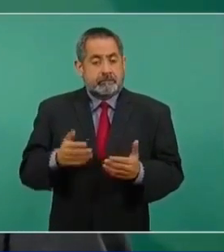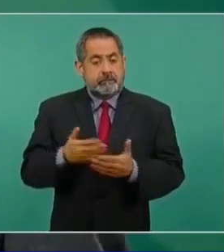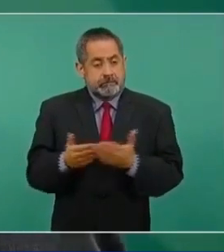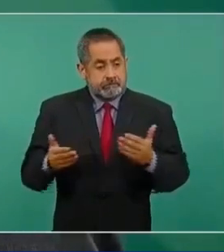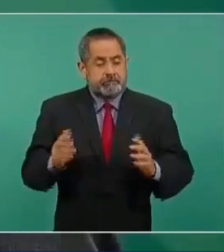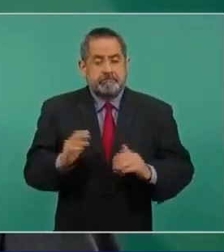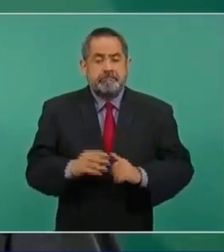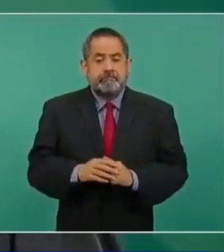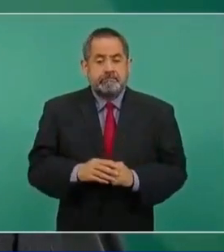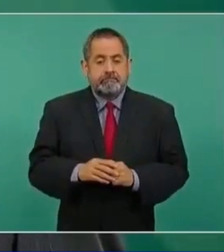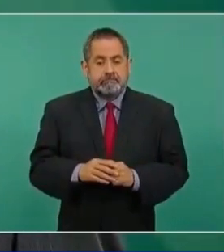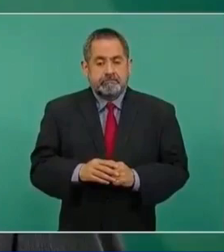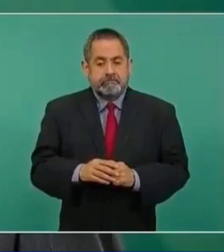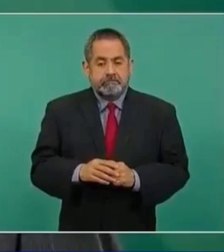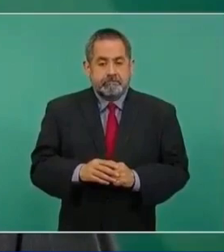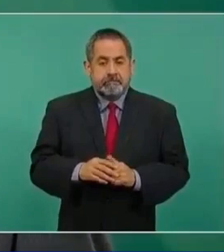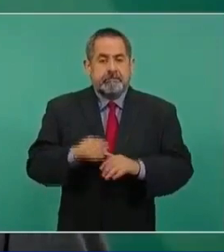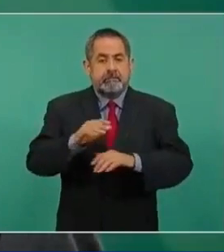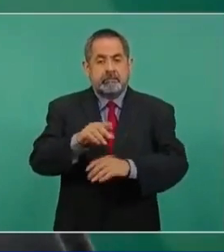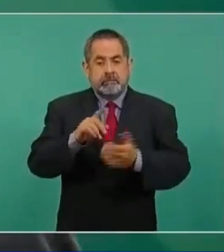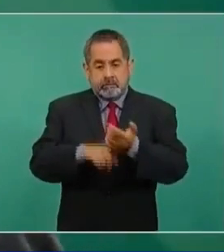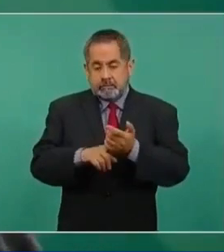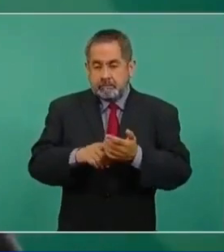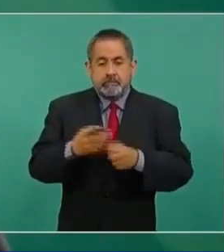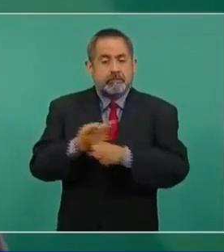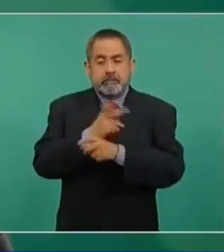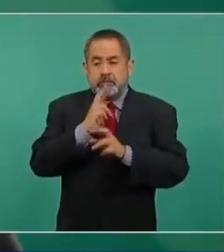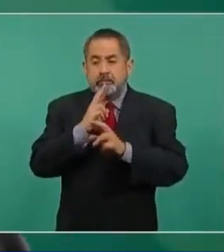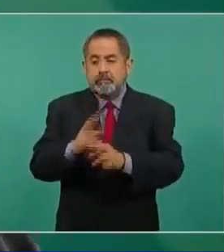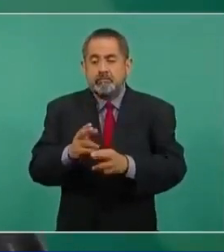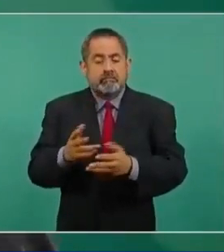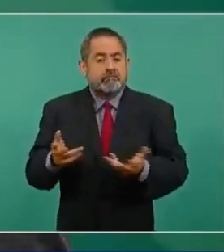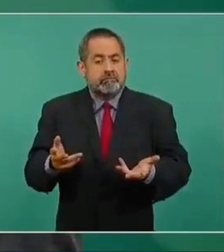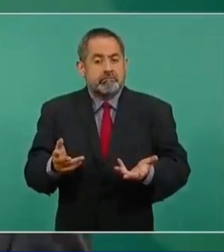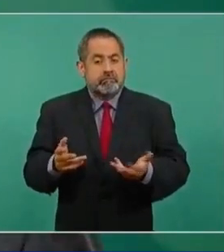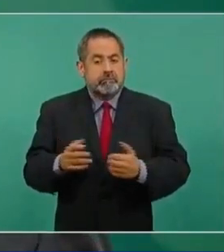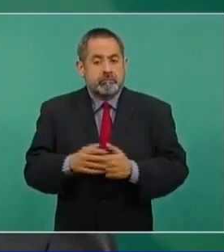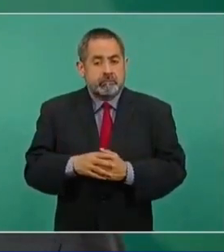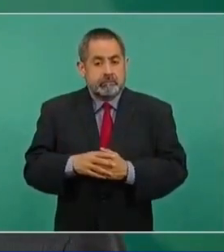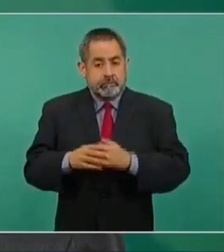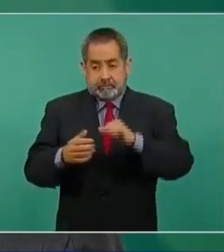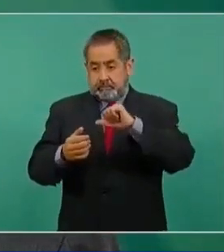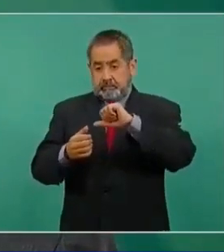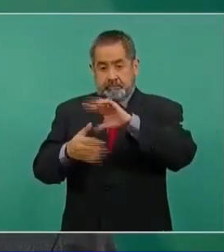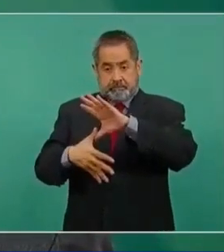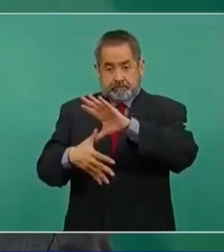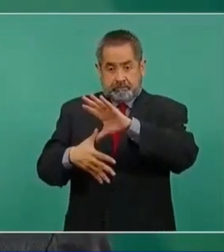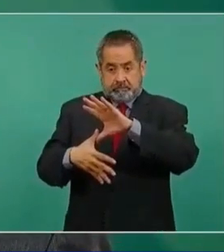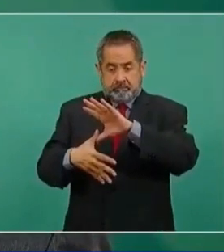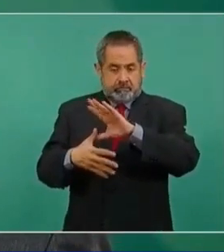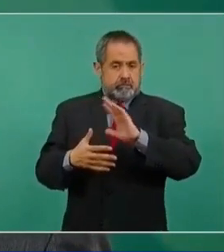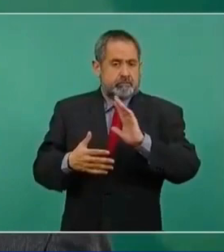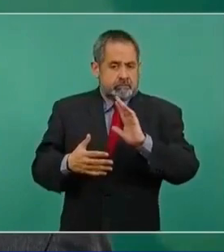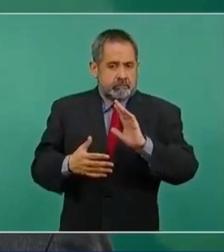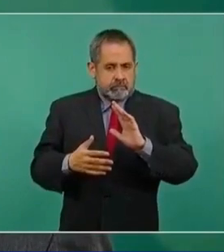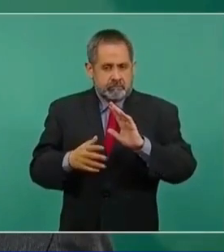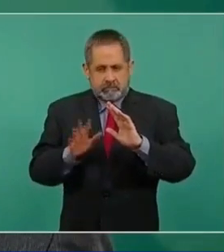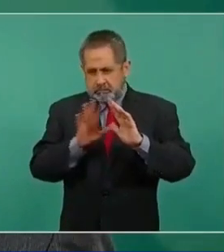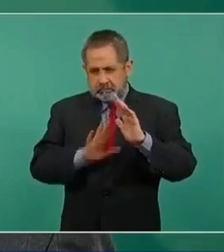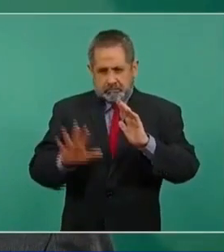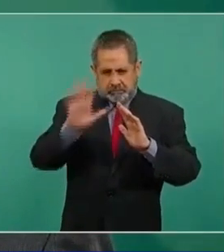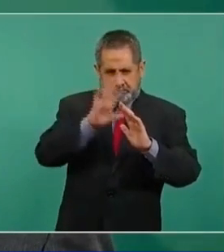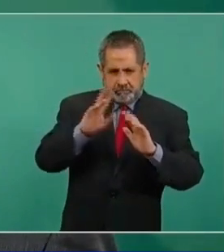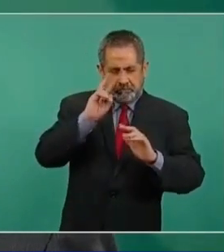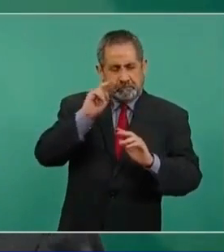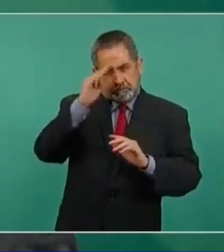Ahora, acerca de resultados, pues en América, si lo vemos